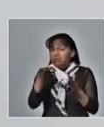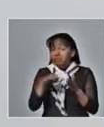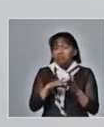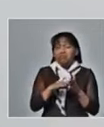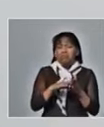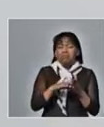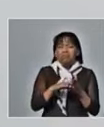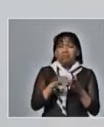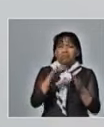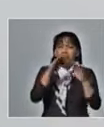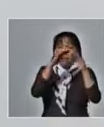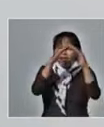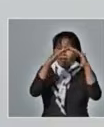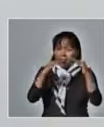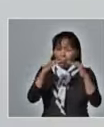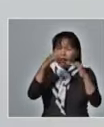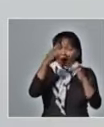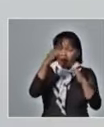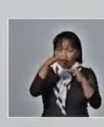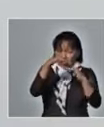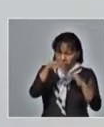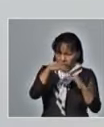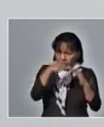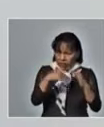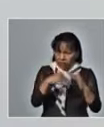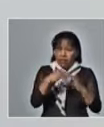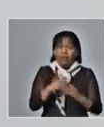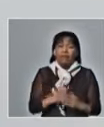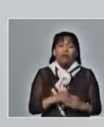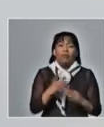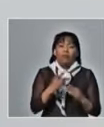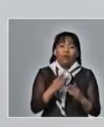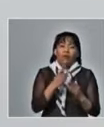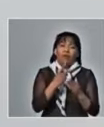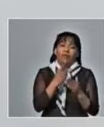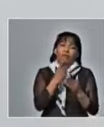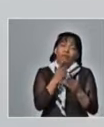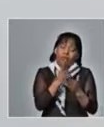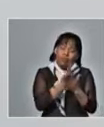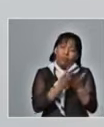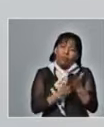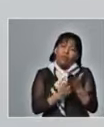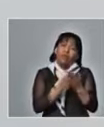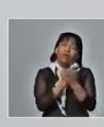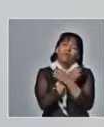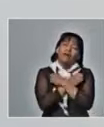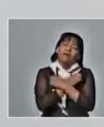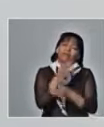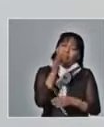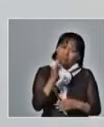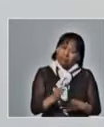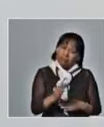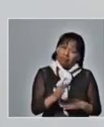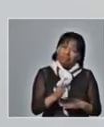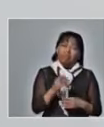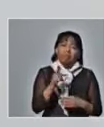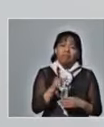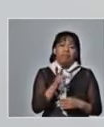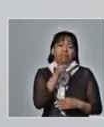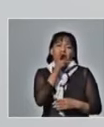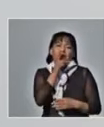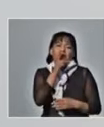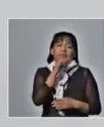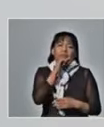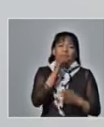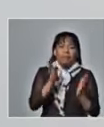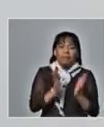impermeabilización y mobiliario. Por ello, vamos a crear el programa Escuela Digna, un programa que involucra, por supuesto, a los padres de familia